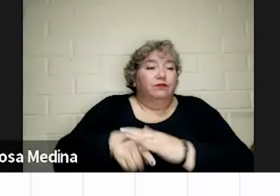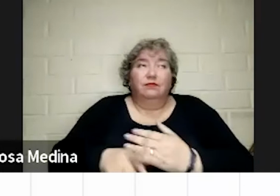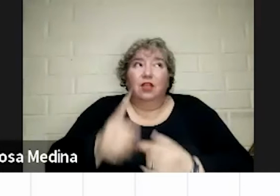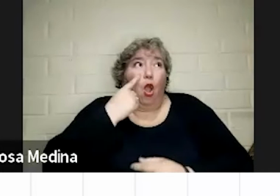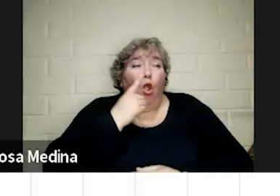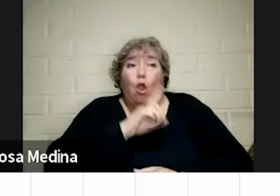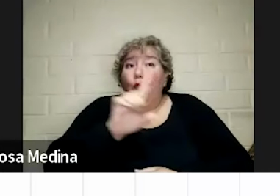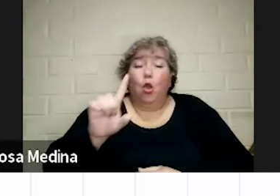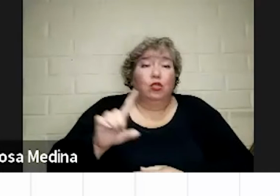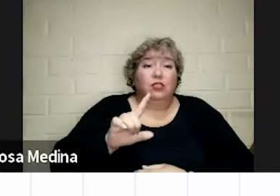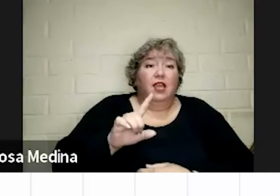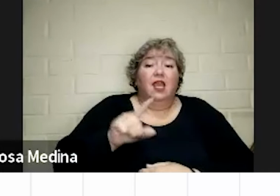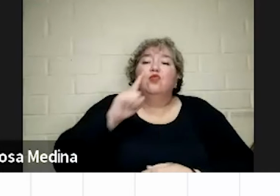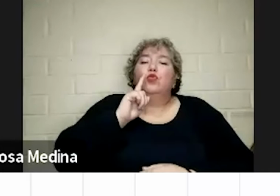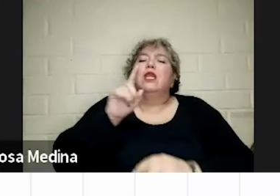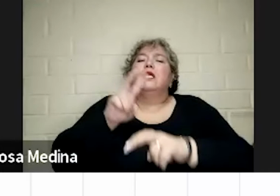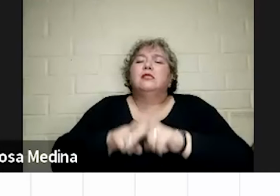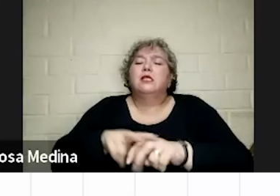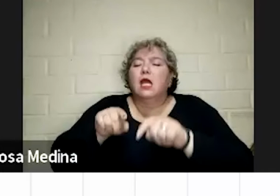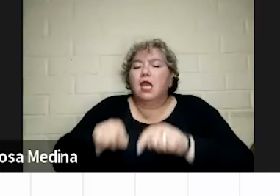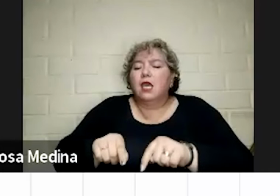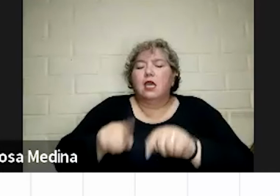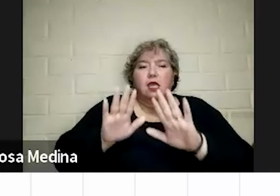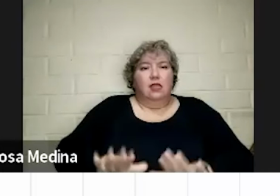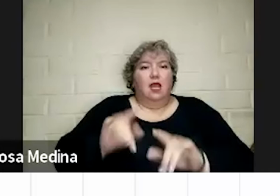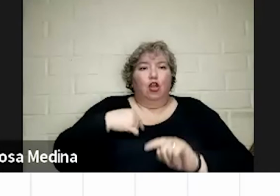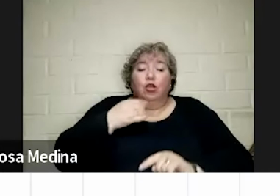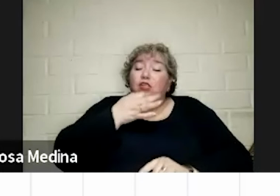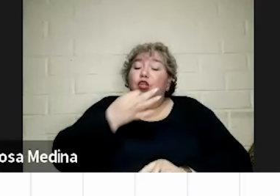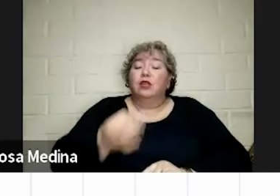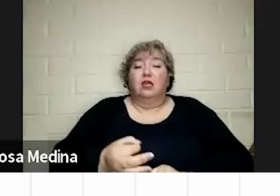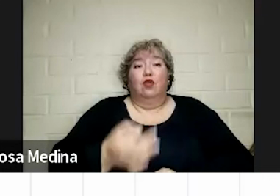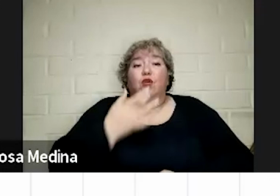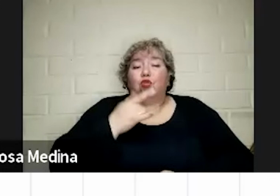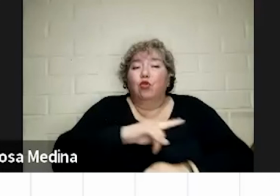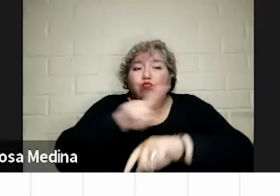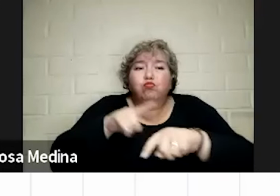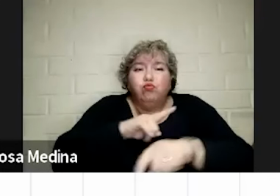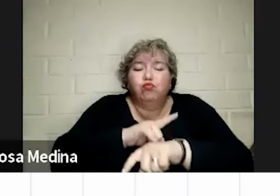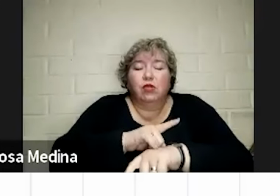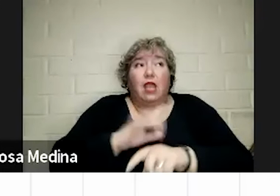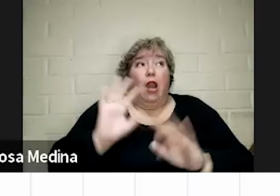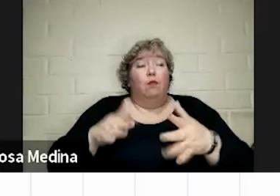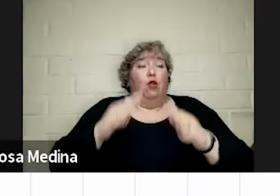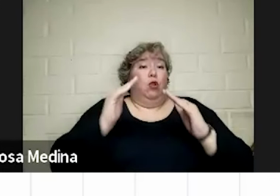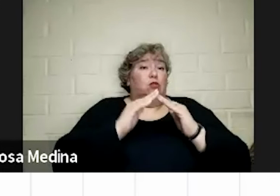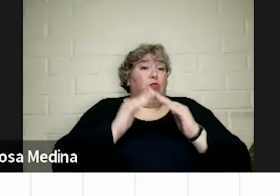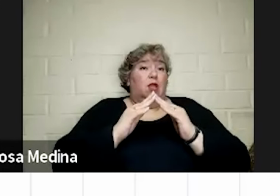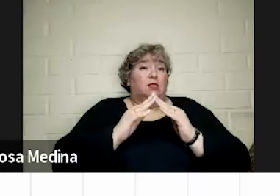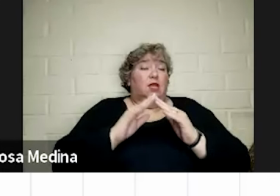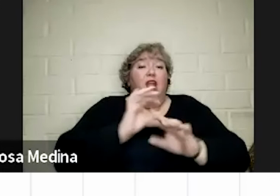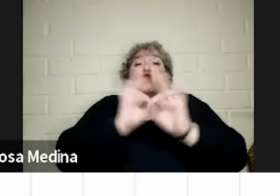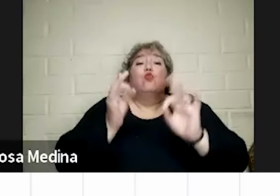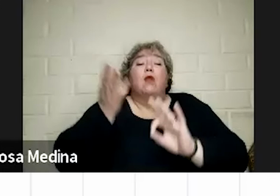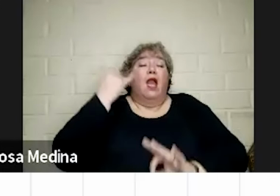que le dicen tienes que sentarte en esta sillita y estar aquí y hacer lo que yo te digo por todo este rato, cuando a lo mejor en su casa eso no se le había pedido,